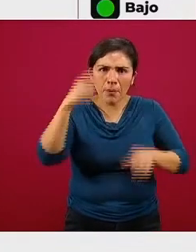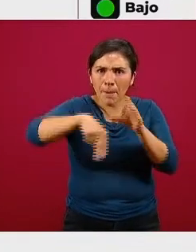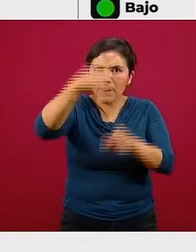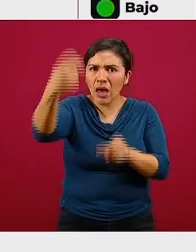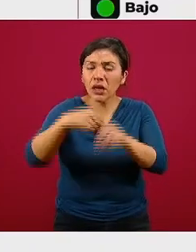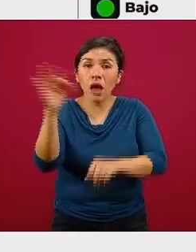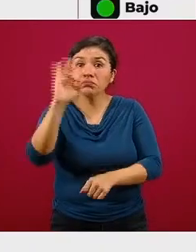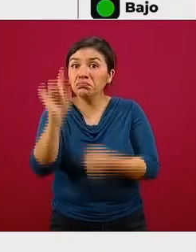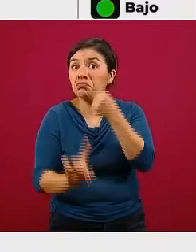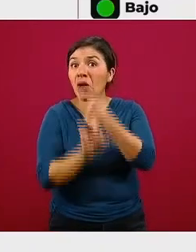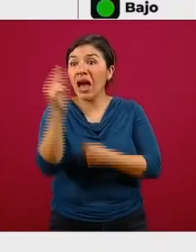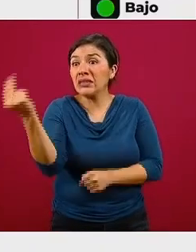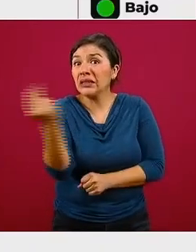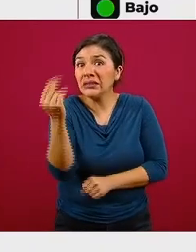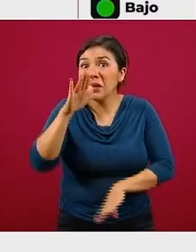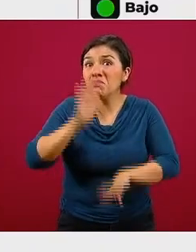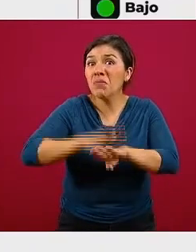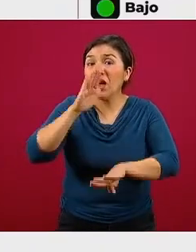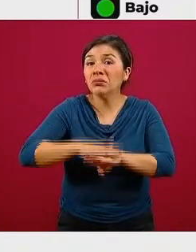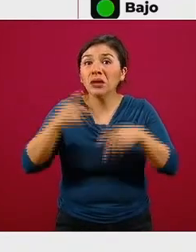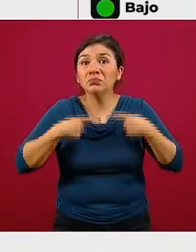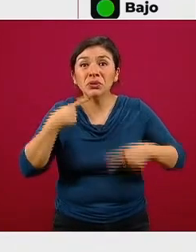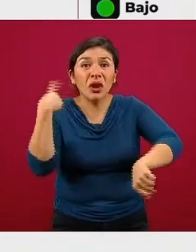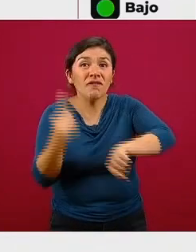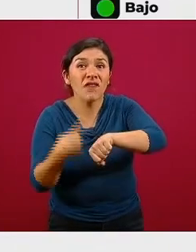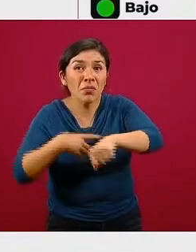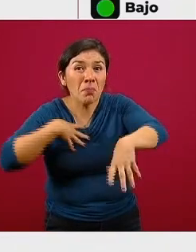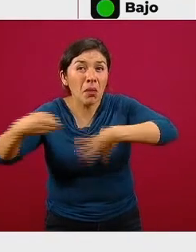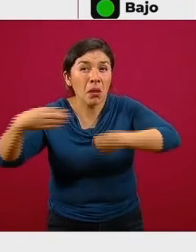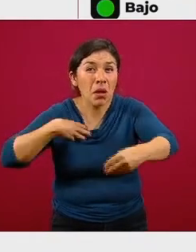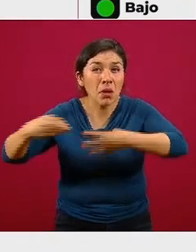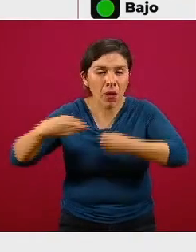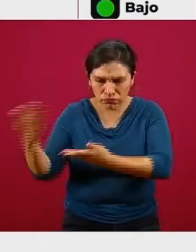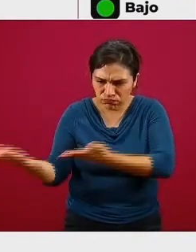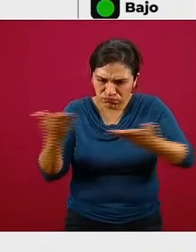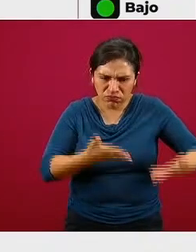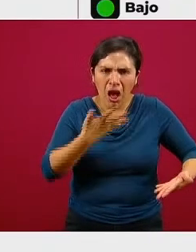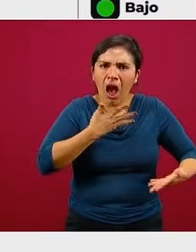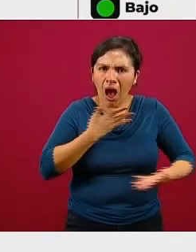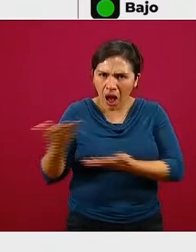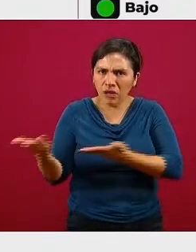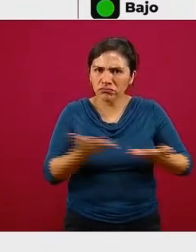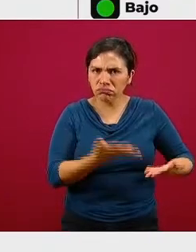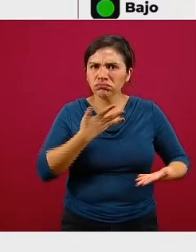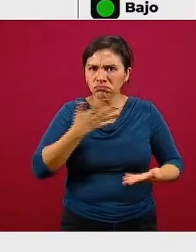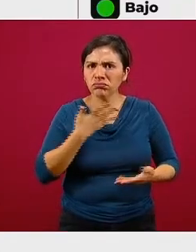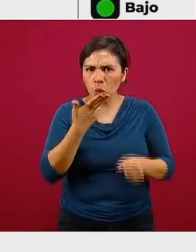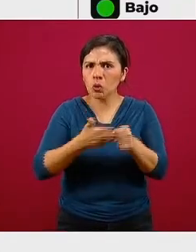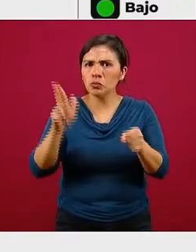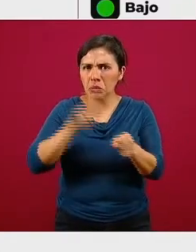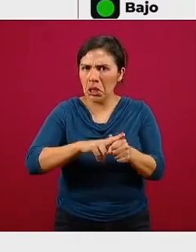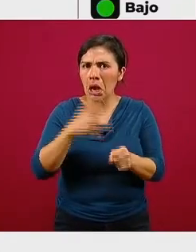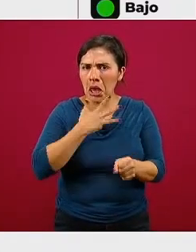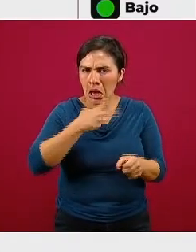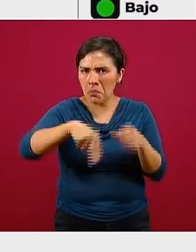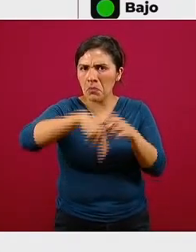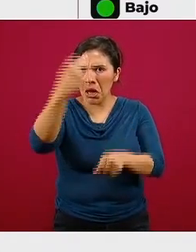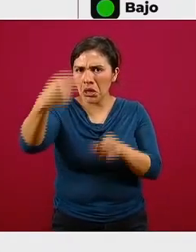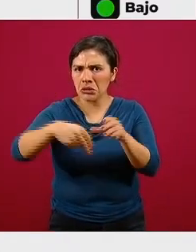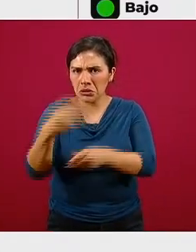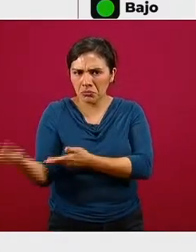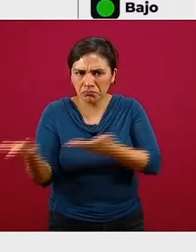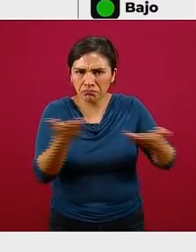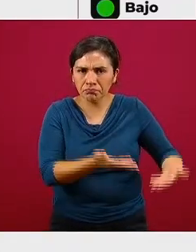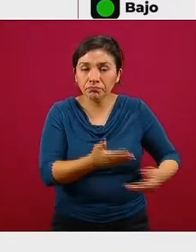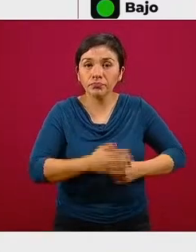por si requieren, por si incrementa el número que se ve que está incrementando la tendencia hacia arriba de personas